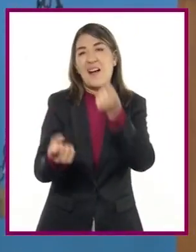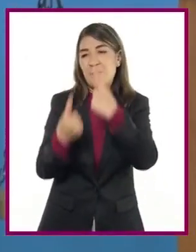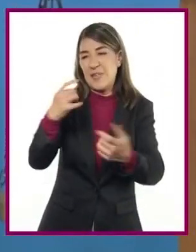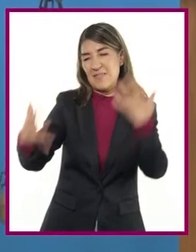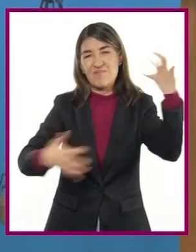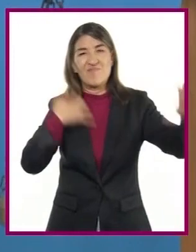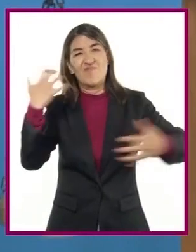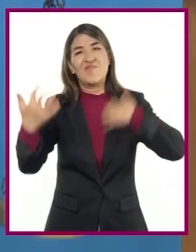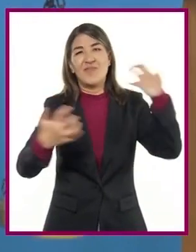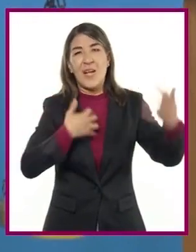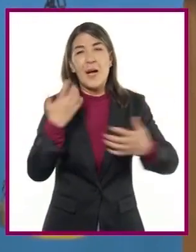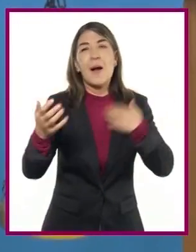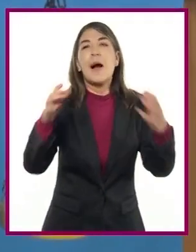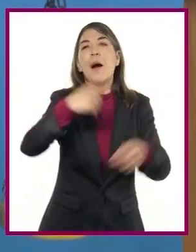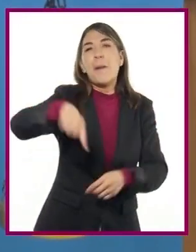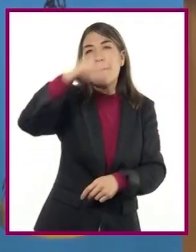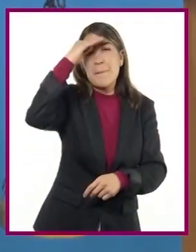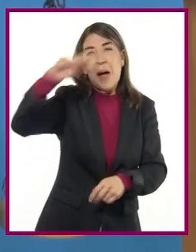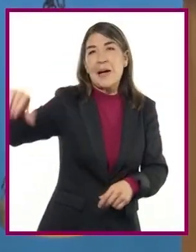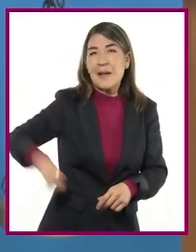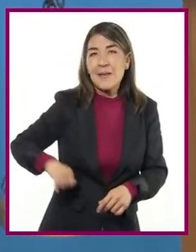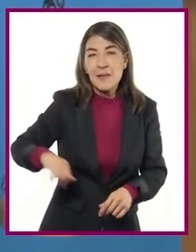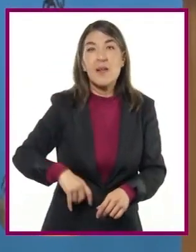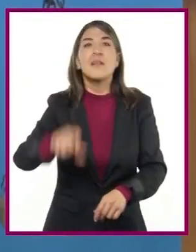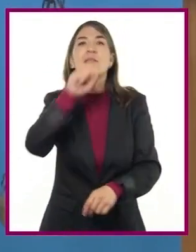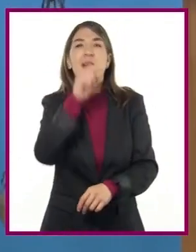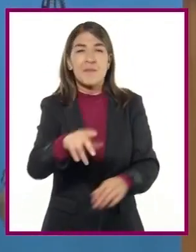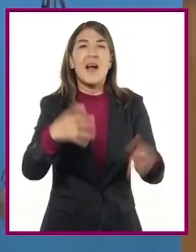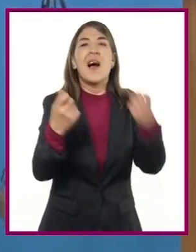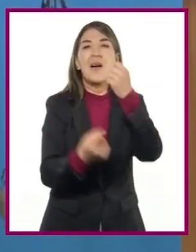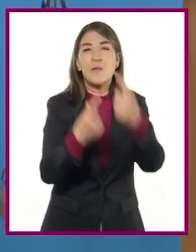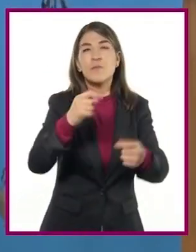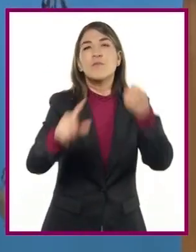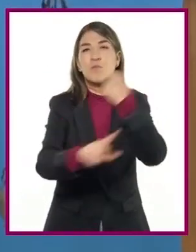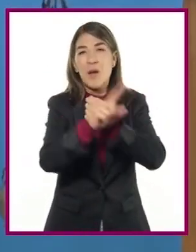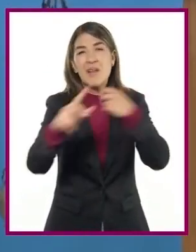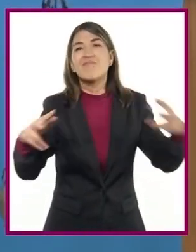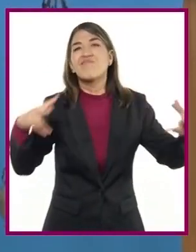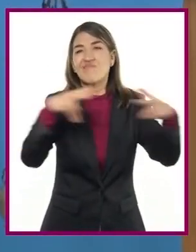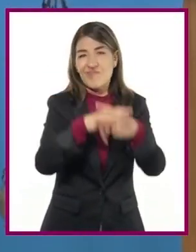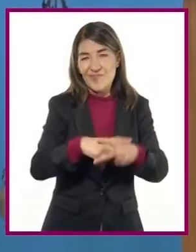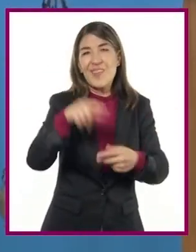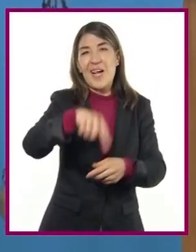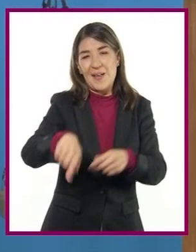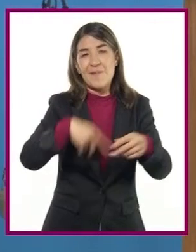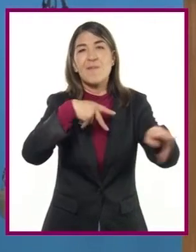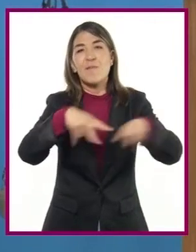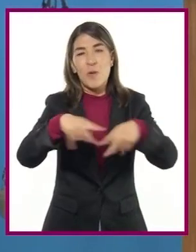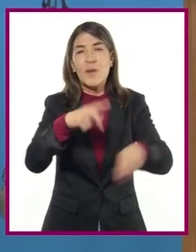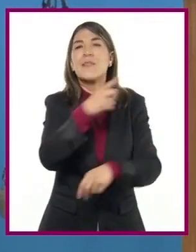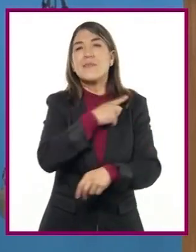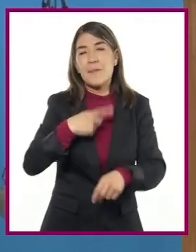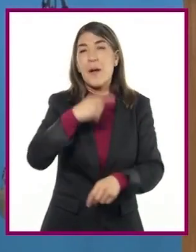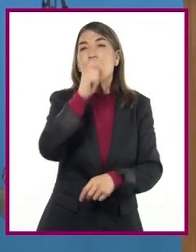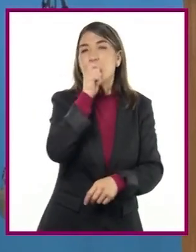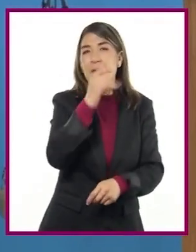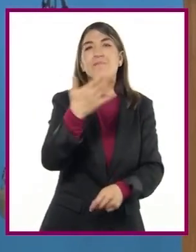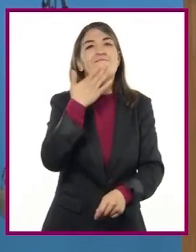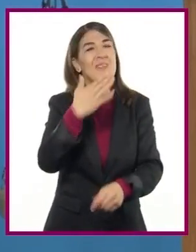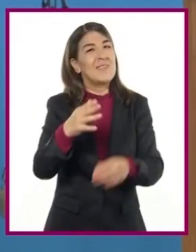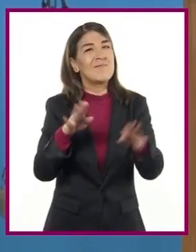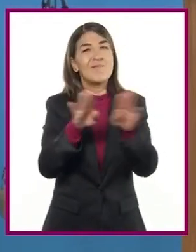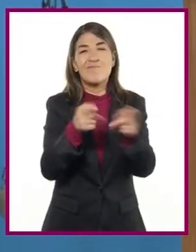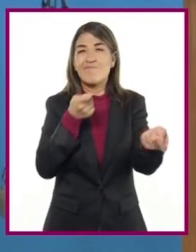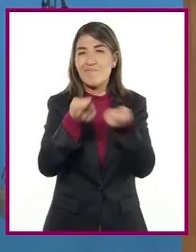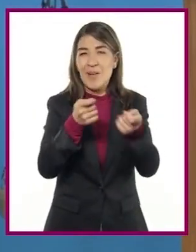inconformidades, conflictos de intereses e incluso violencia entre las y los involucrados. Llenen su hoja como se muestra